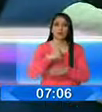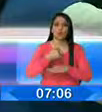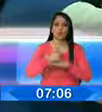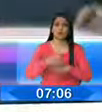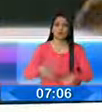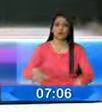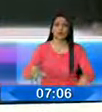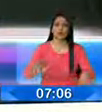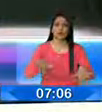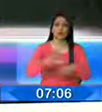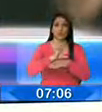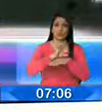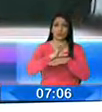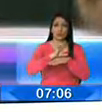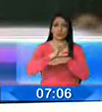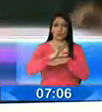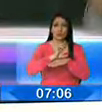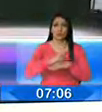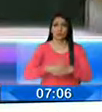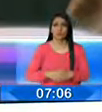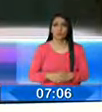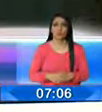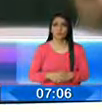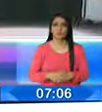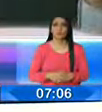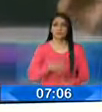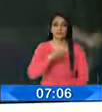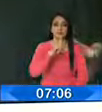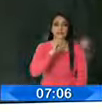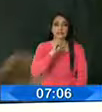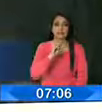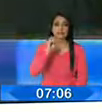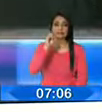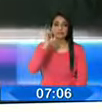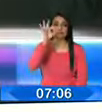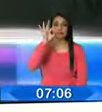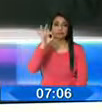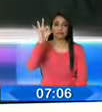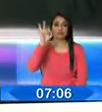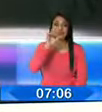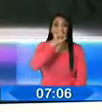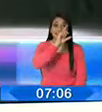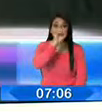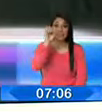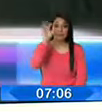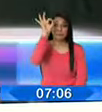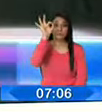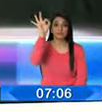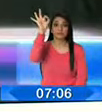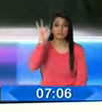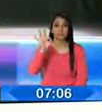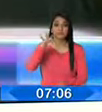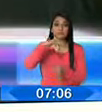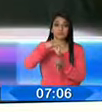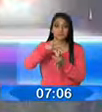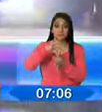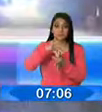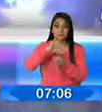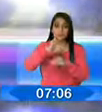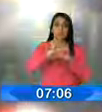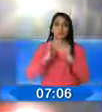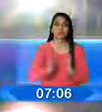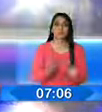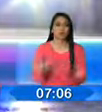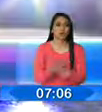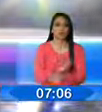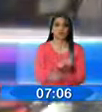país. Es decir, del 100% de los votos de los ecuatorianos. Posterior, el